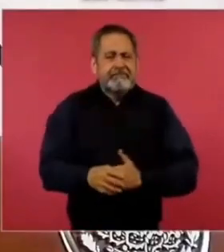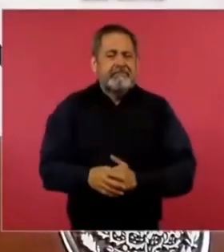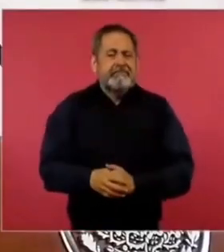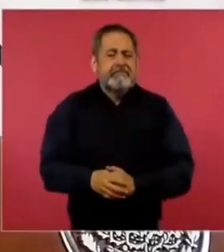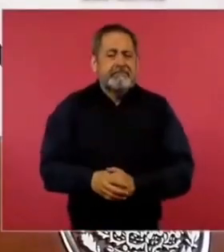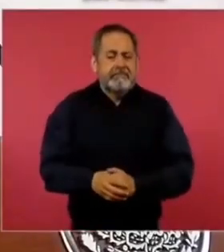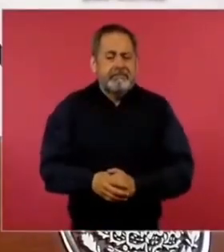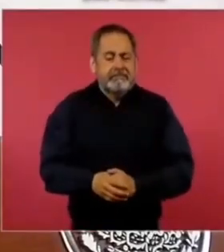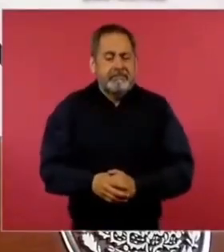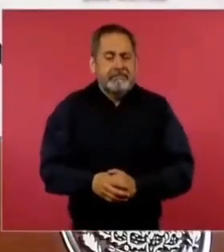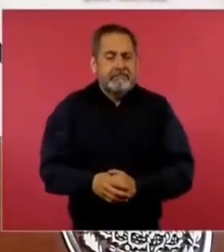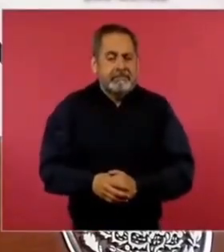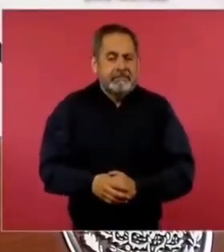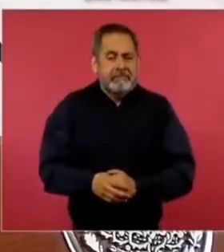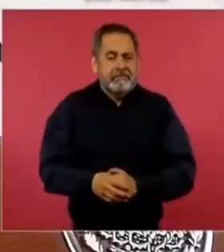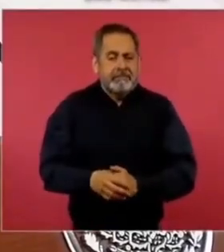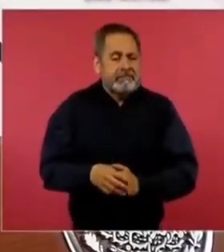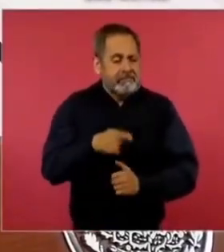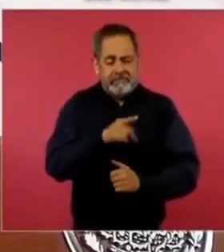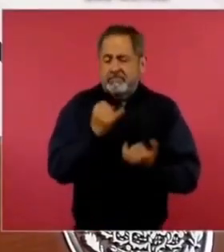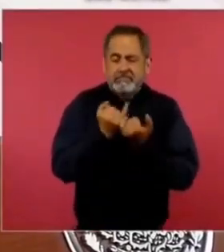la inflación en Argentina